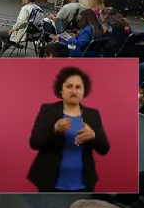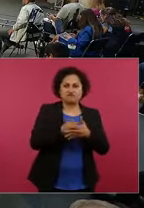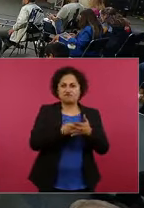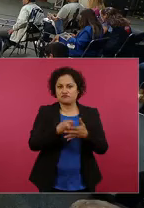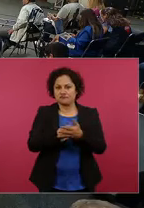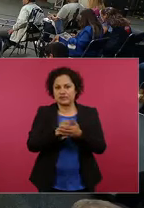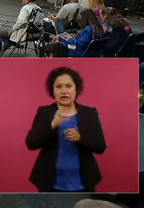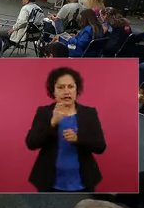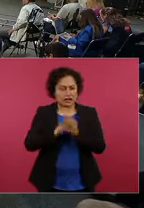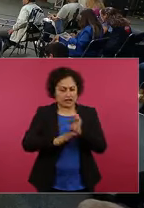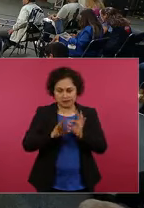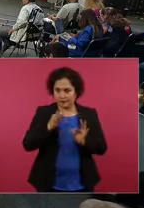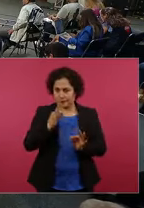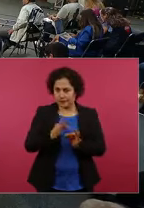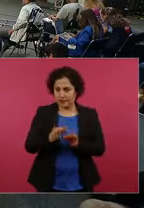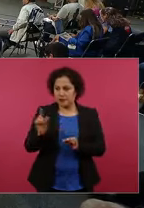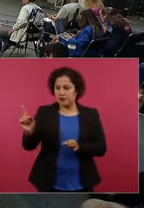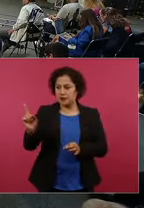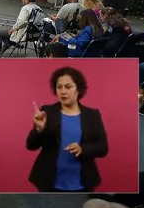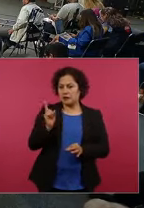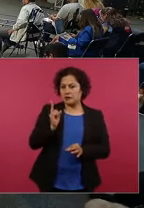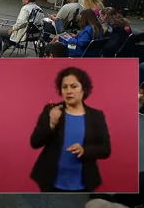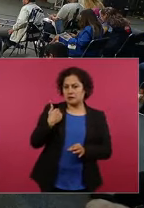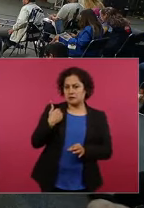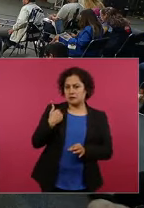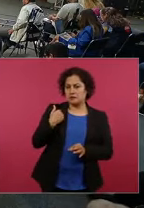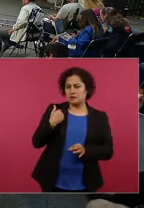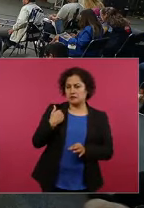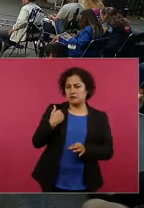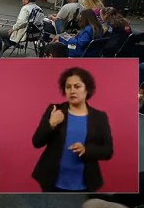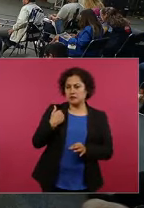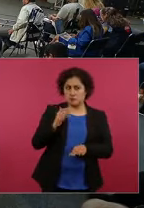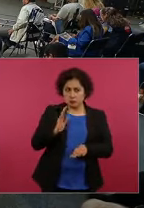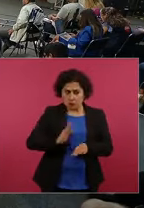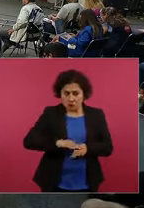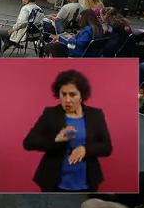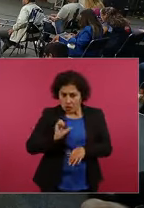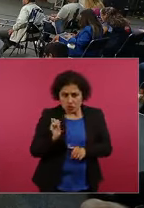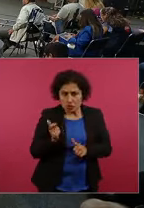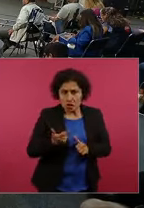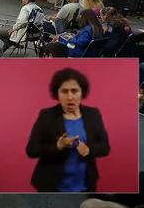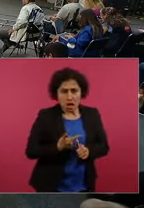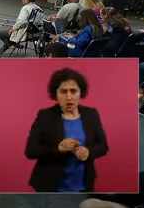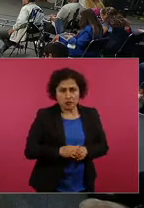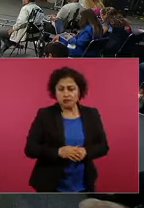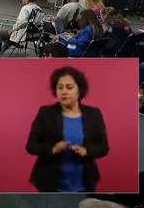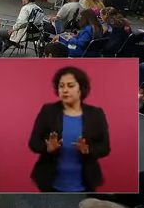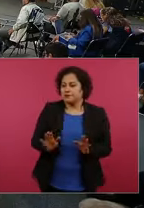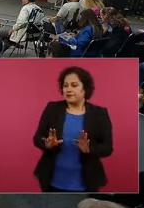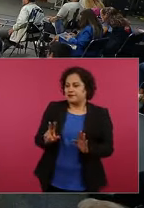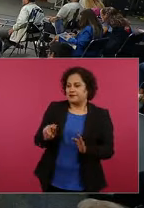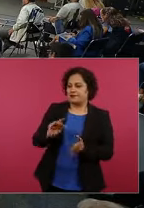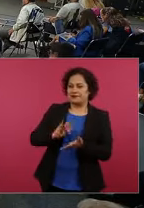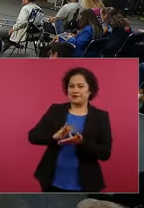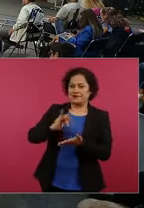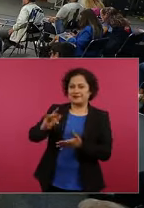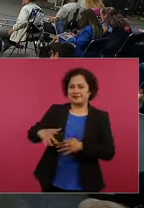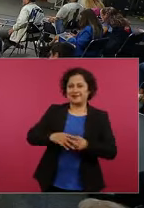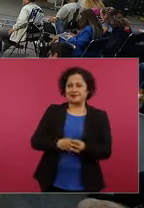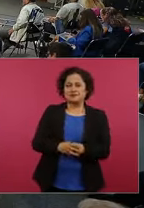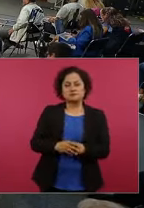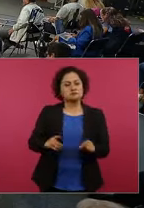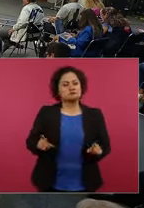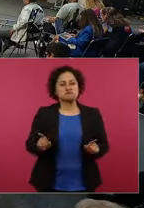me decía, ¿no tiene más que decir? No, no, no, licenciado, muchas gracias. Y ya.